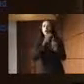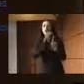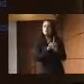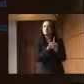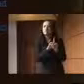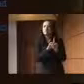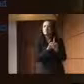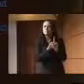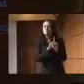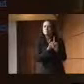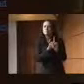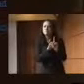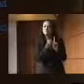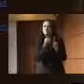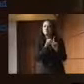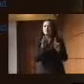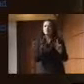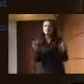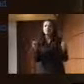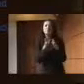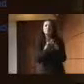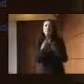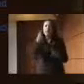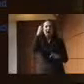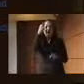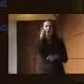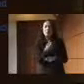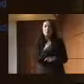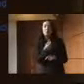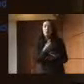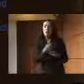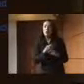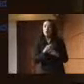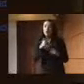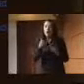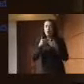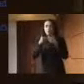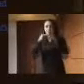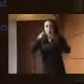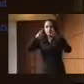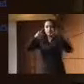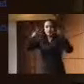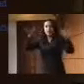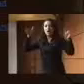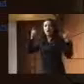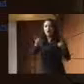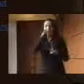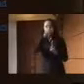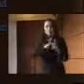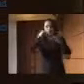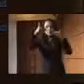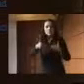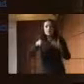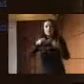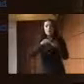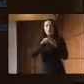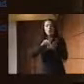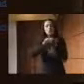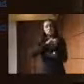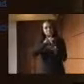reducido. Eso ha ido ampliándose. Se han ido incorporando nuevas formas de discapacidad, se han ido considerando